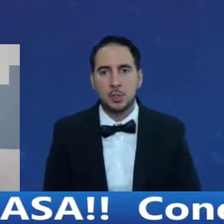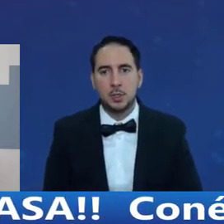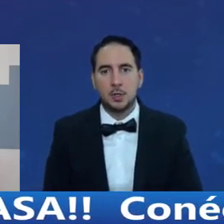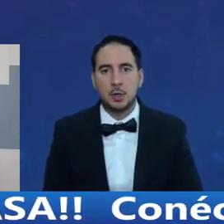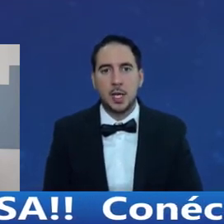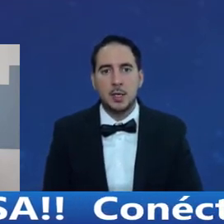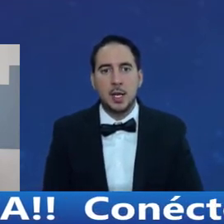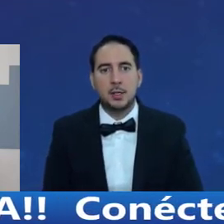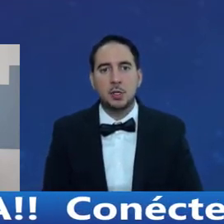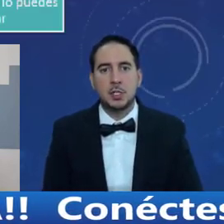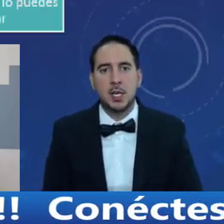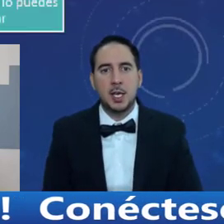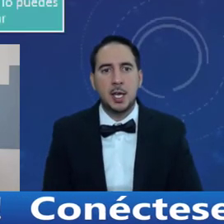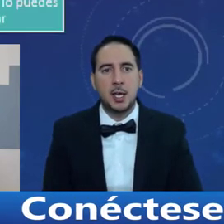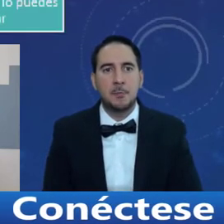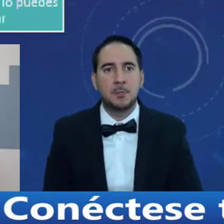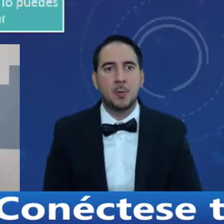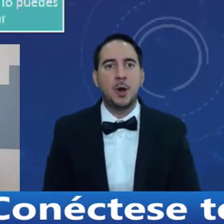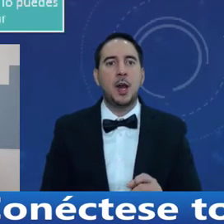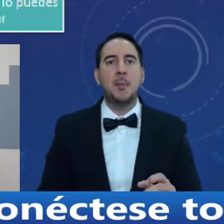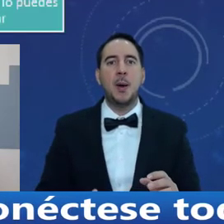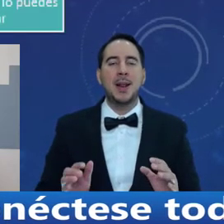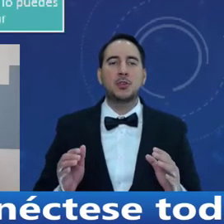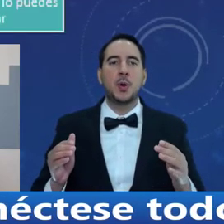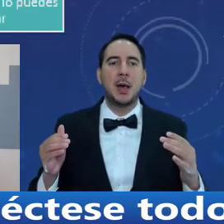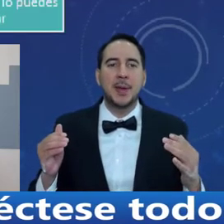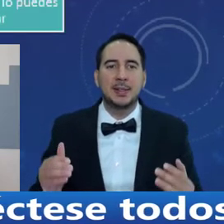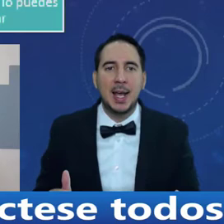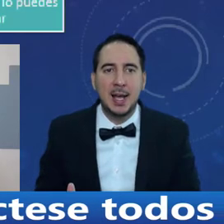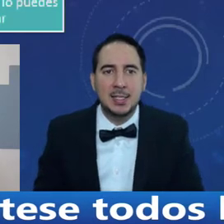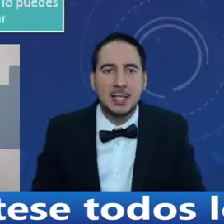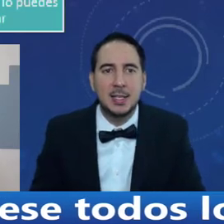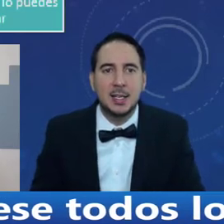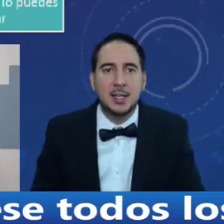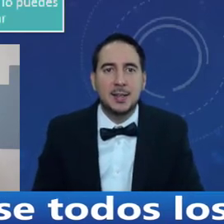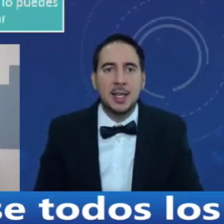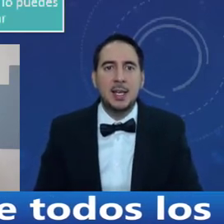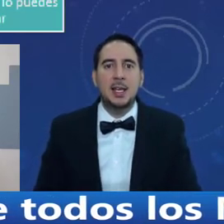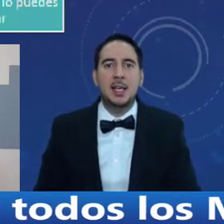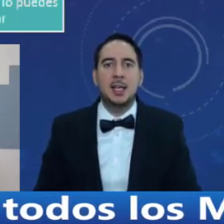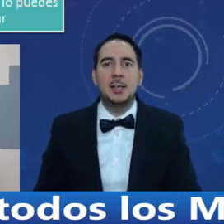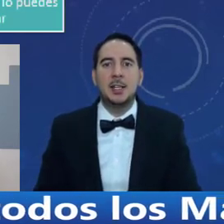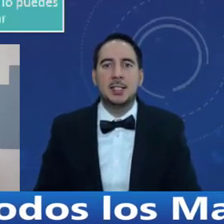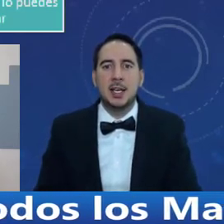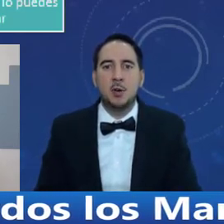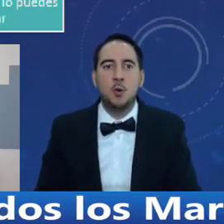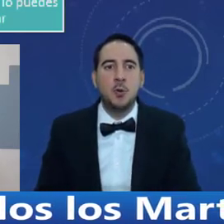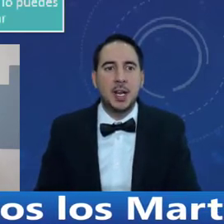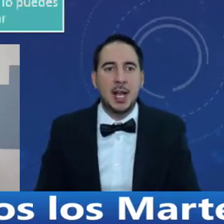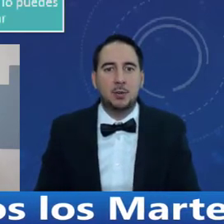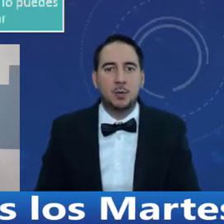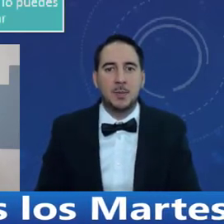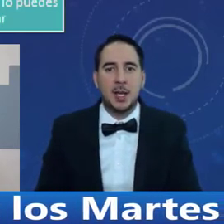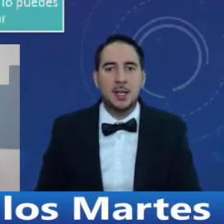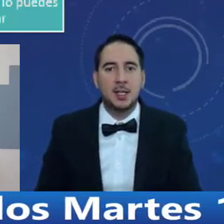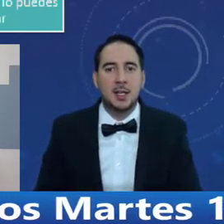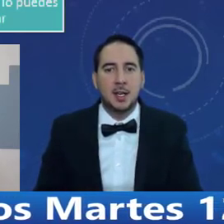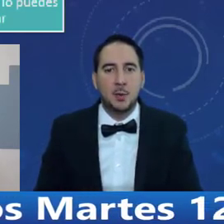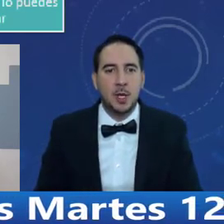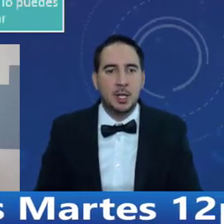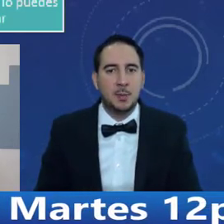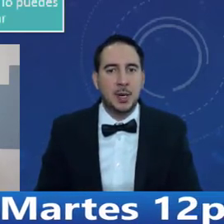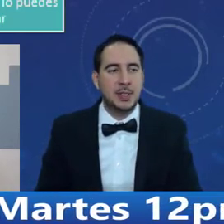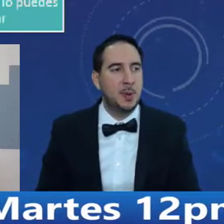Correcto. Ok, entonces, bueno, ahora vamos a hablar sobre las ventajas de ser un realto. Ahí